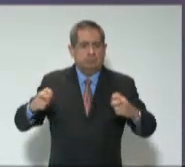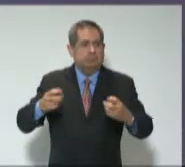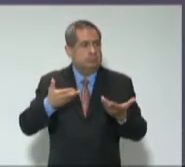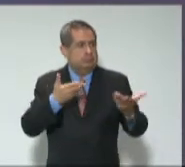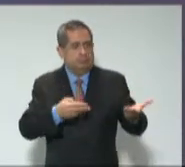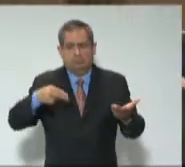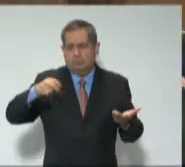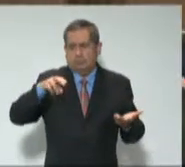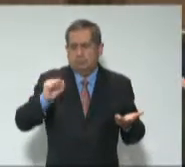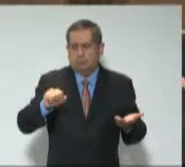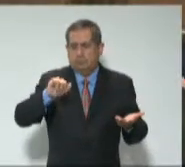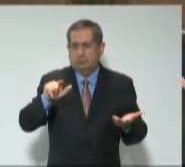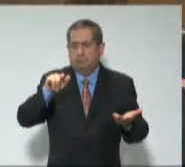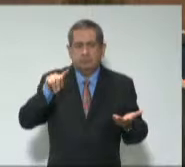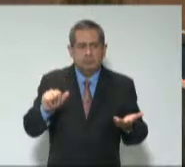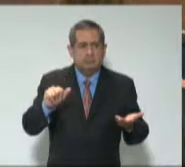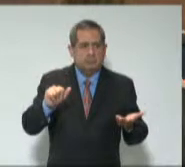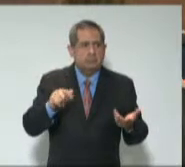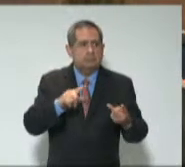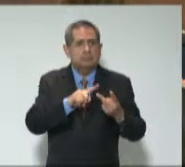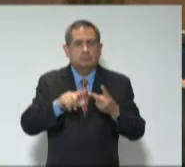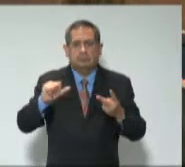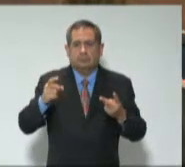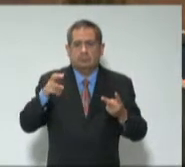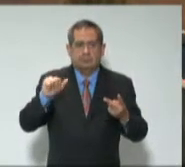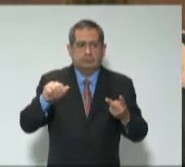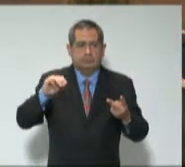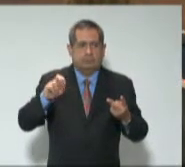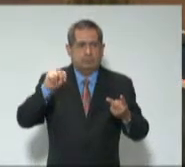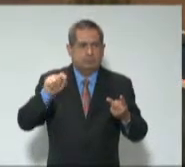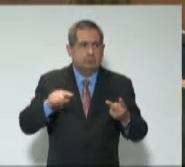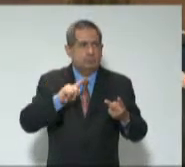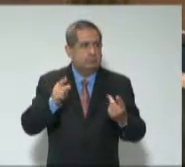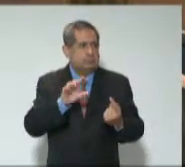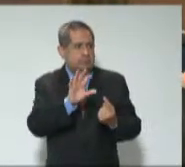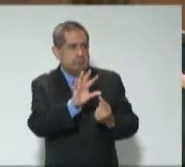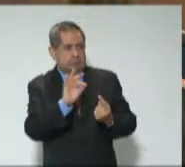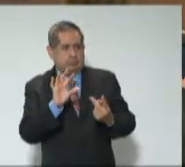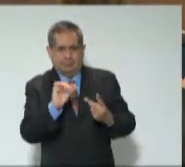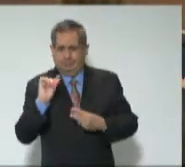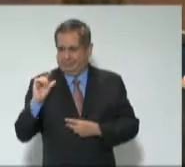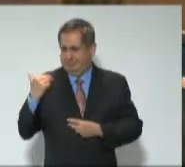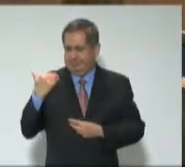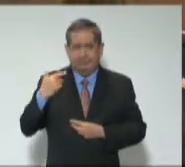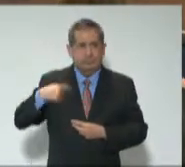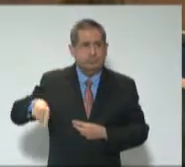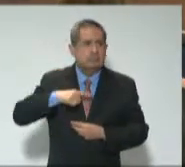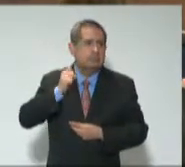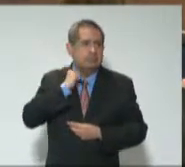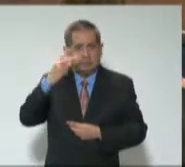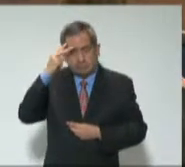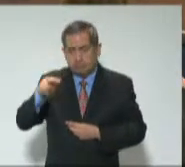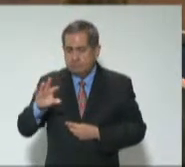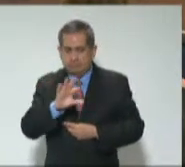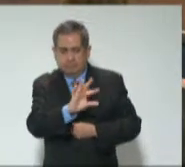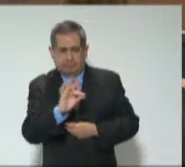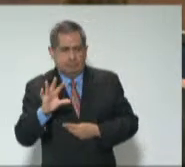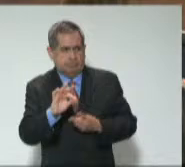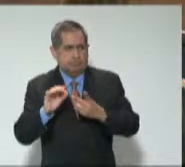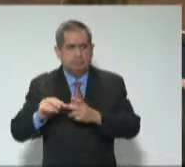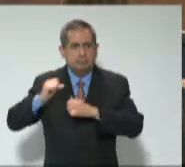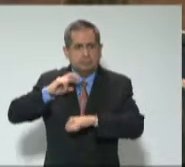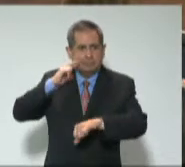Norma Julieta del río Venegas y Adrián Alcalá Méndez designados recientemente por el senado de la República como